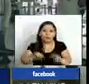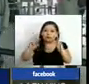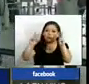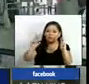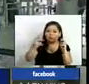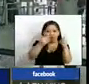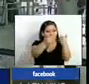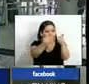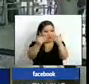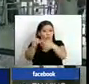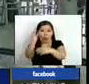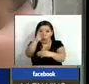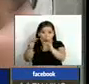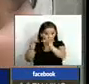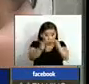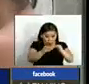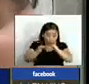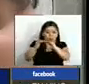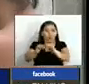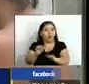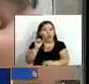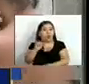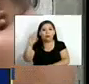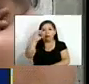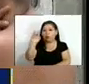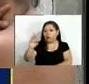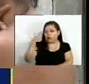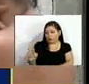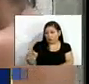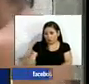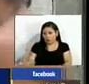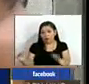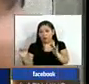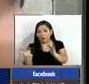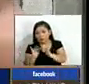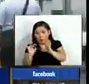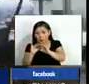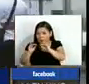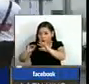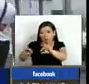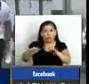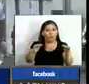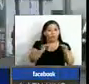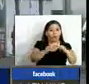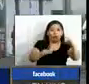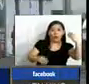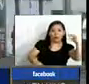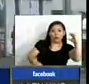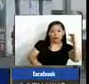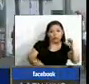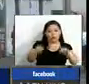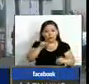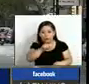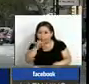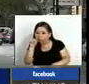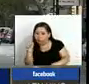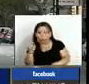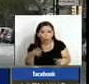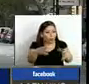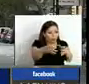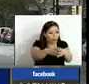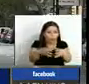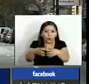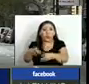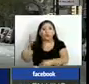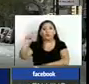varios países no es igual. Los casos en Costa Rica no tienen la misma incidencia que en Colombia, mientras dos naciones relativamente